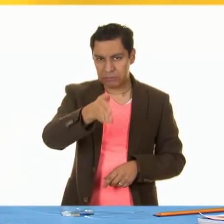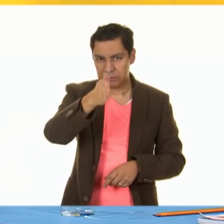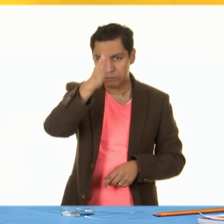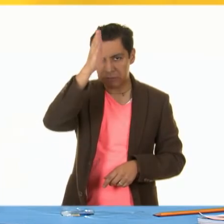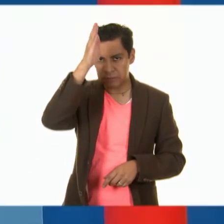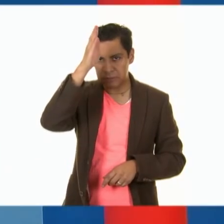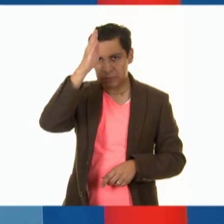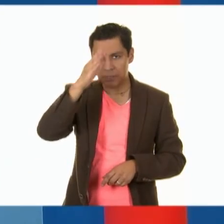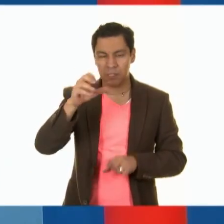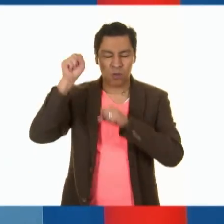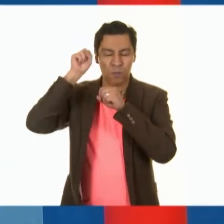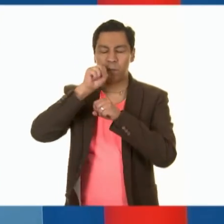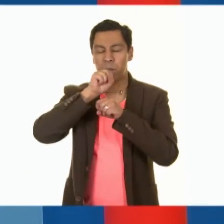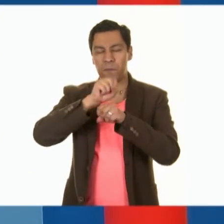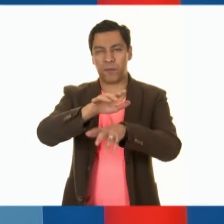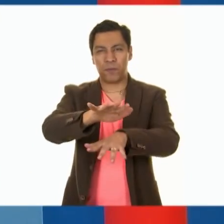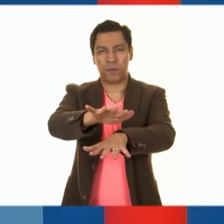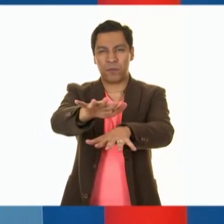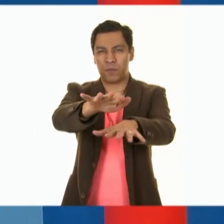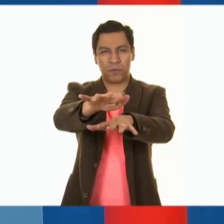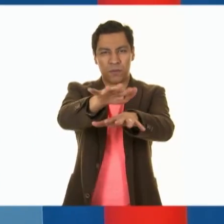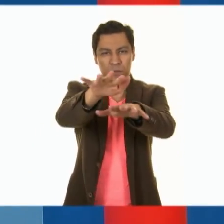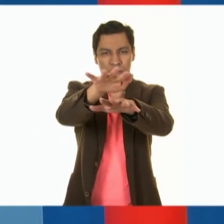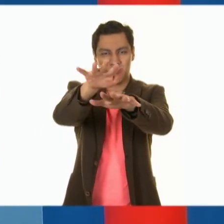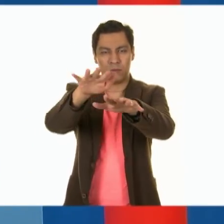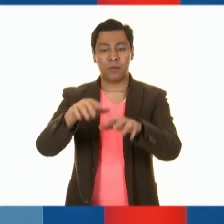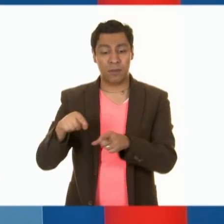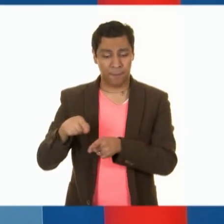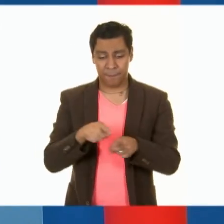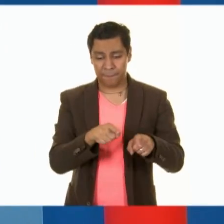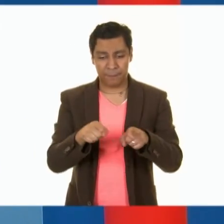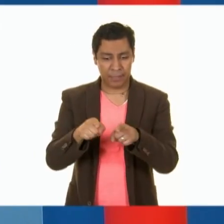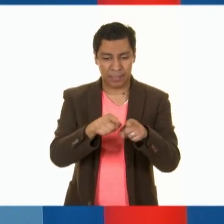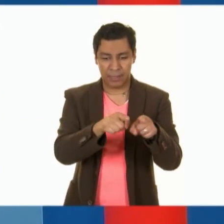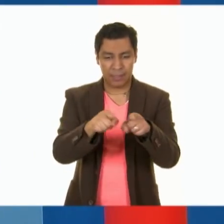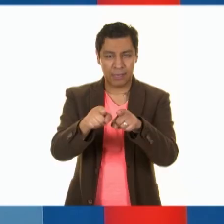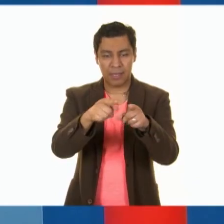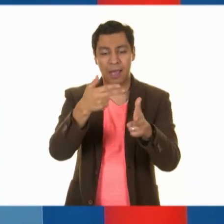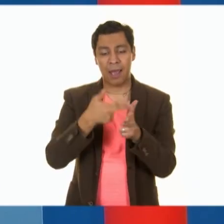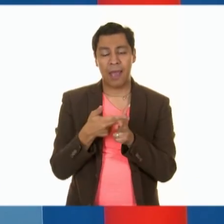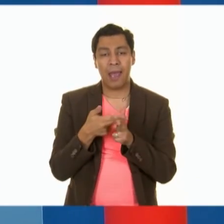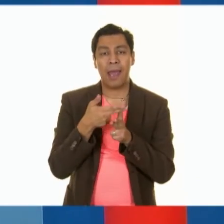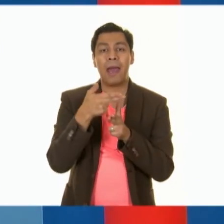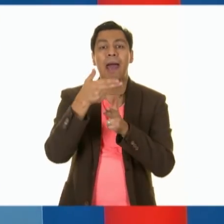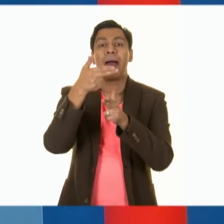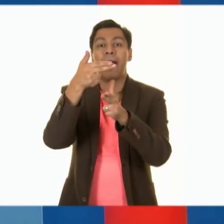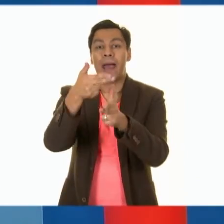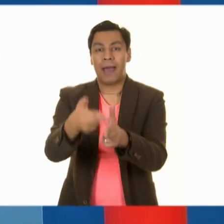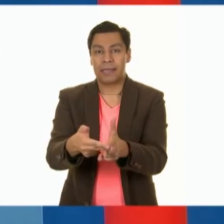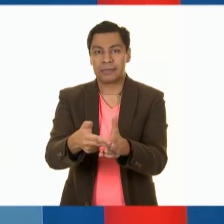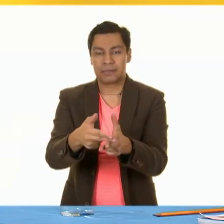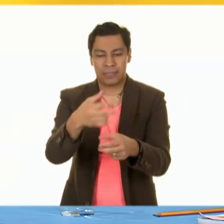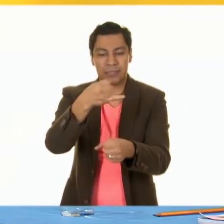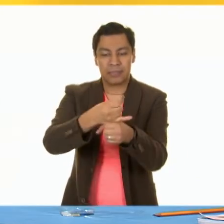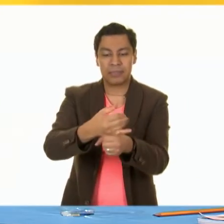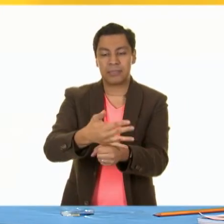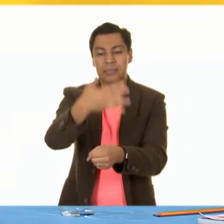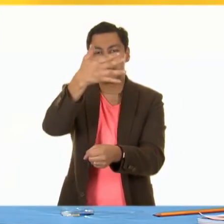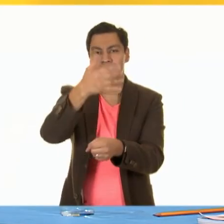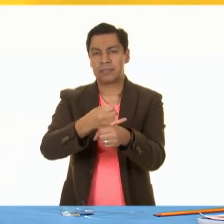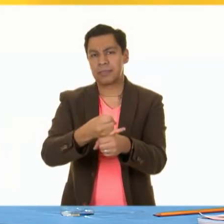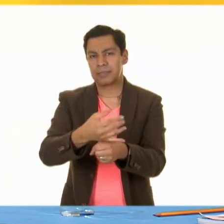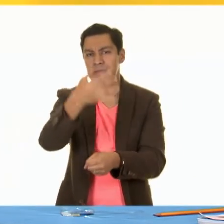rayos de luz. Sí, los rayos de luz viajan en línea recta hasta que interaccionan con los objetos.